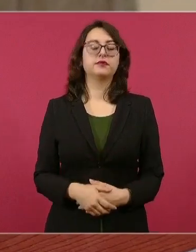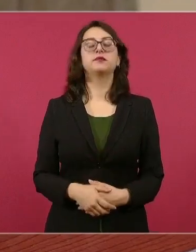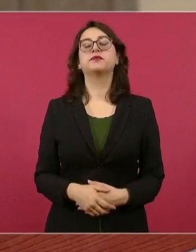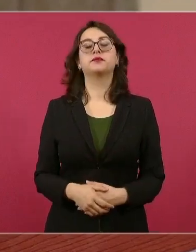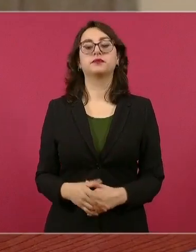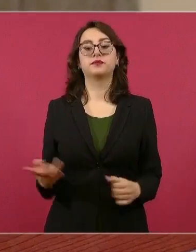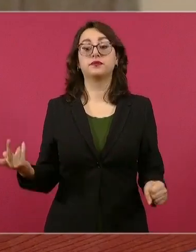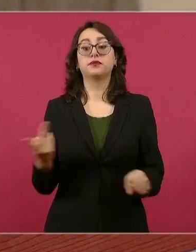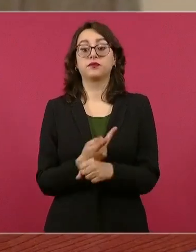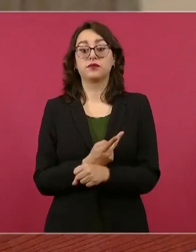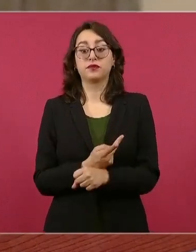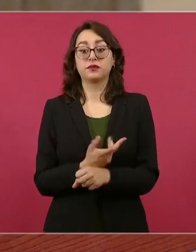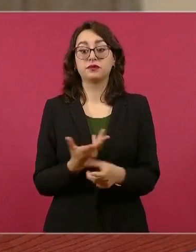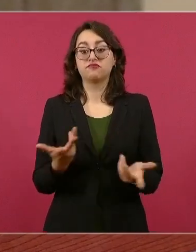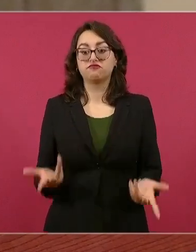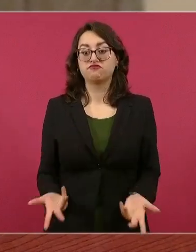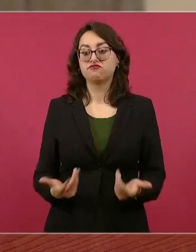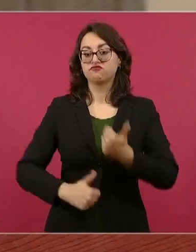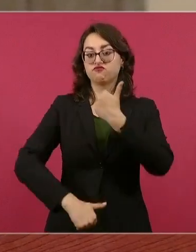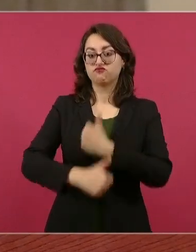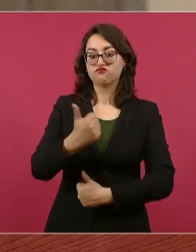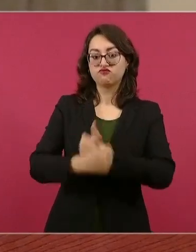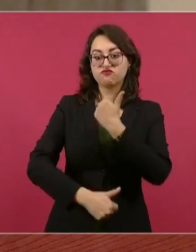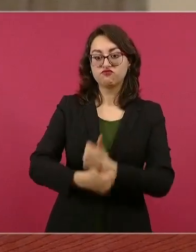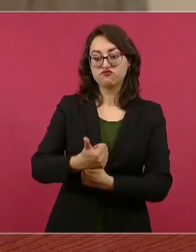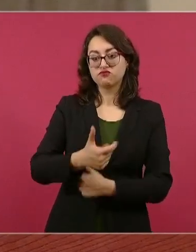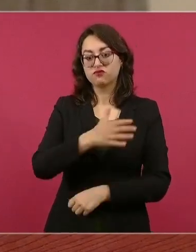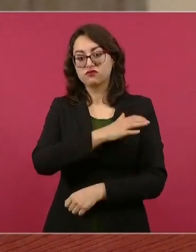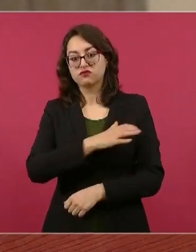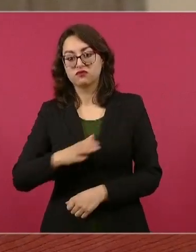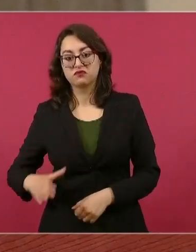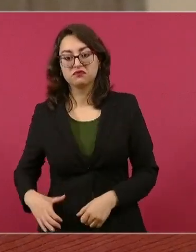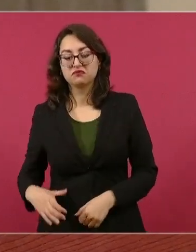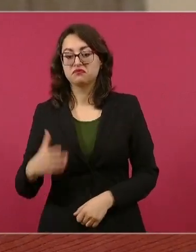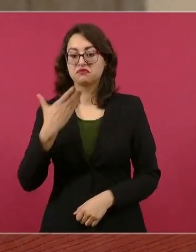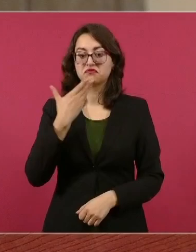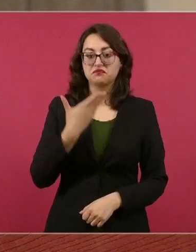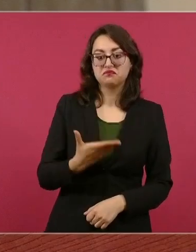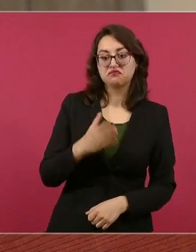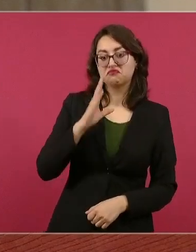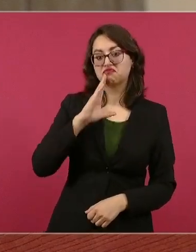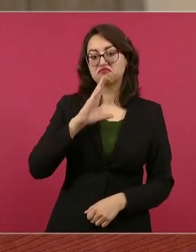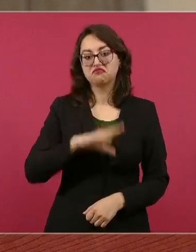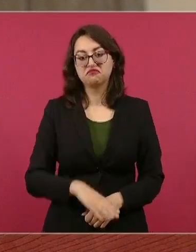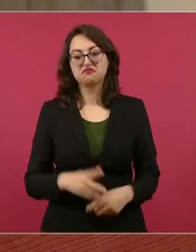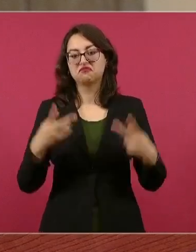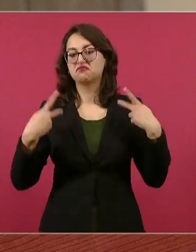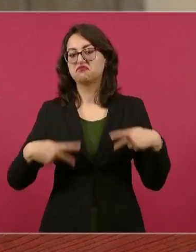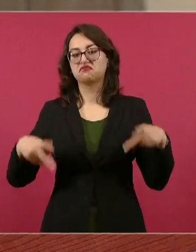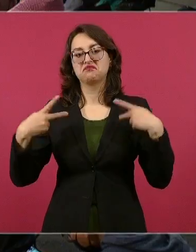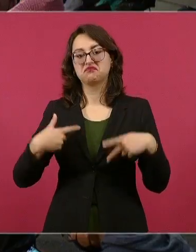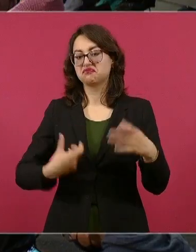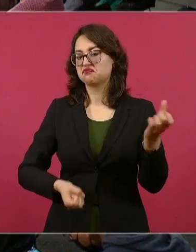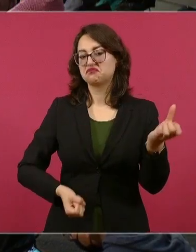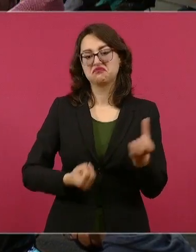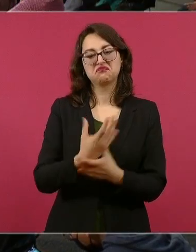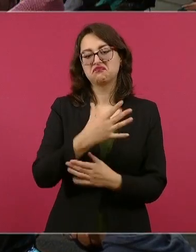candidatos, alternativas, atractivas, la gente se queda en su casa.